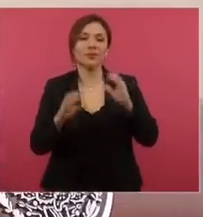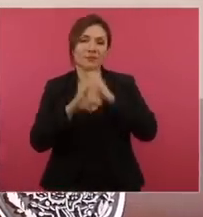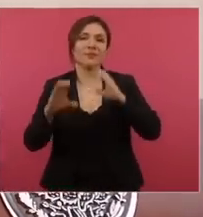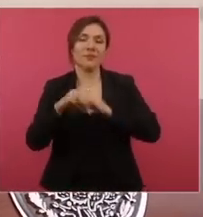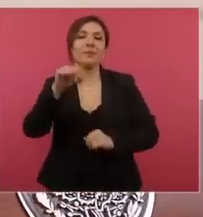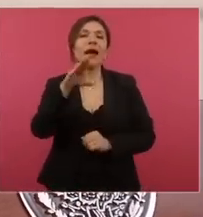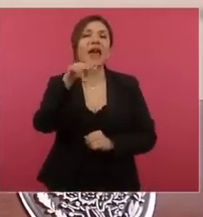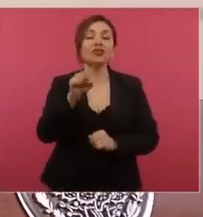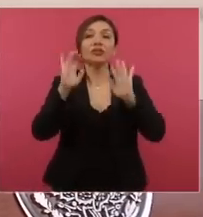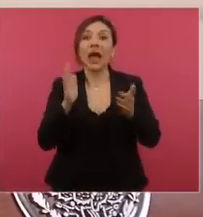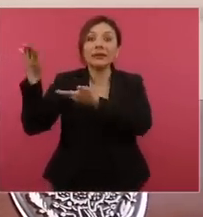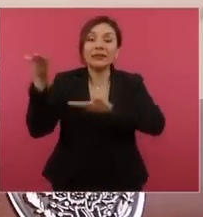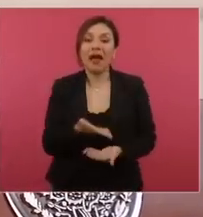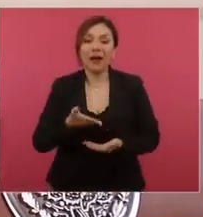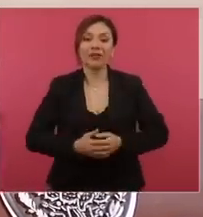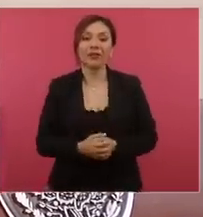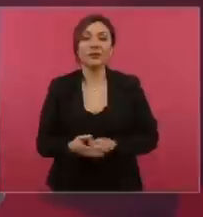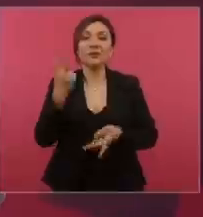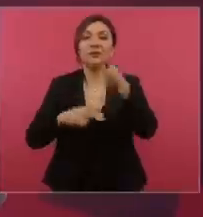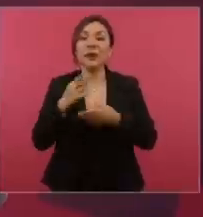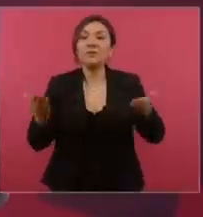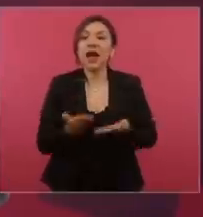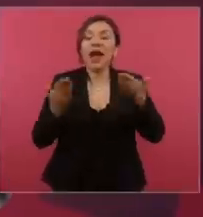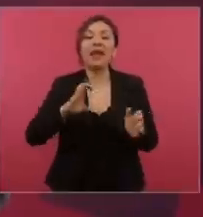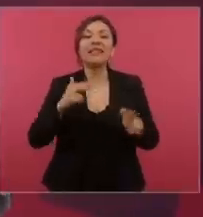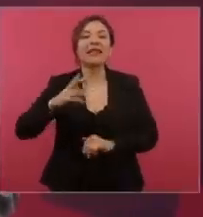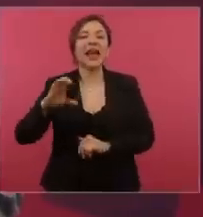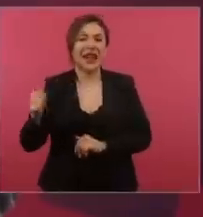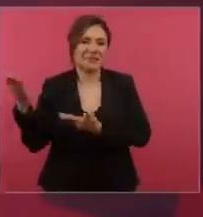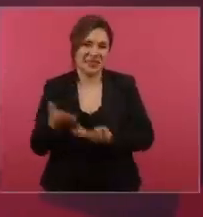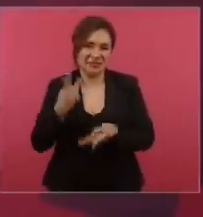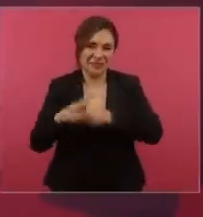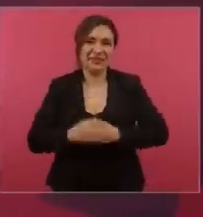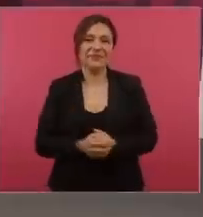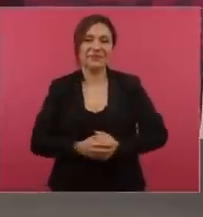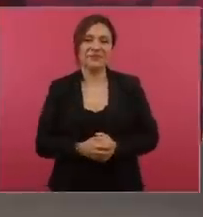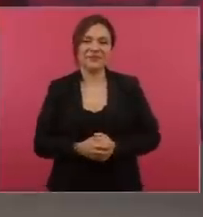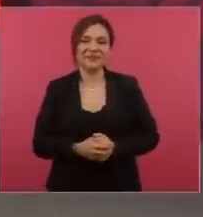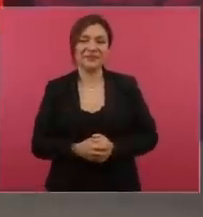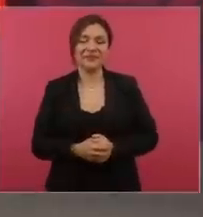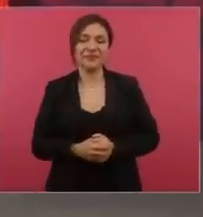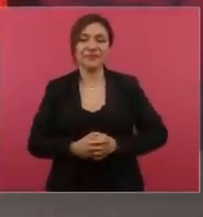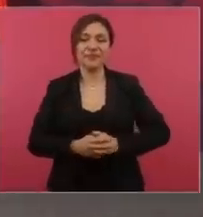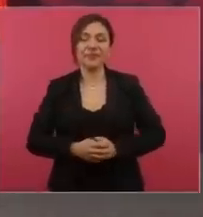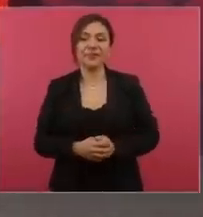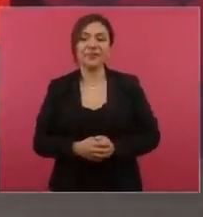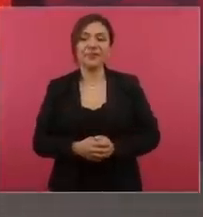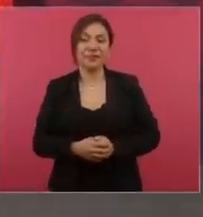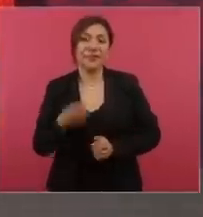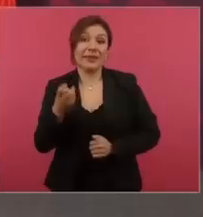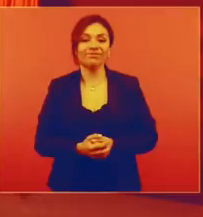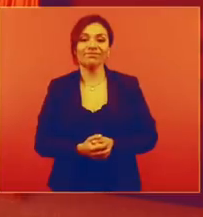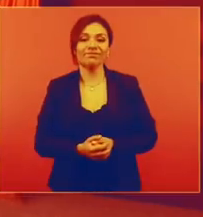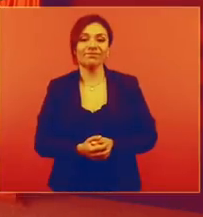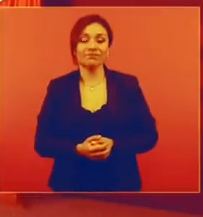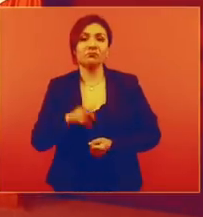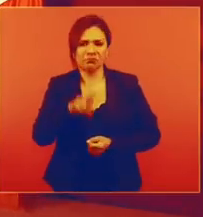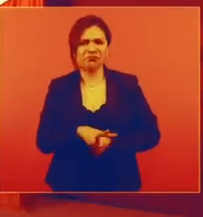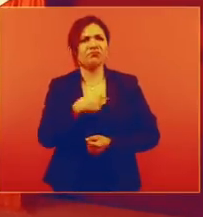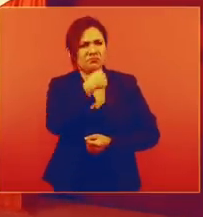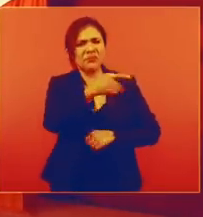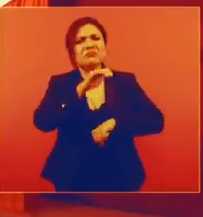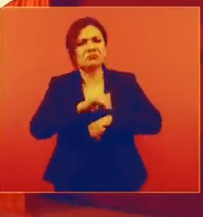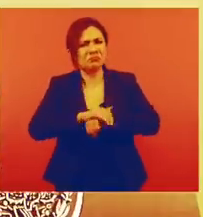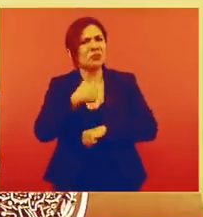marcianos llegaron ya y llegaron bailando cha-cha-cha. Cha-cha-cha, cha-cha-cha, cha-cha-cha. Así están. Son nuestros